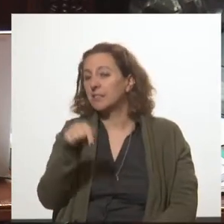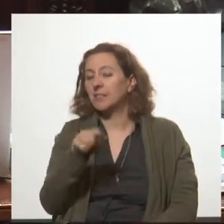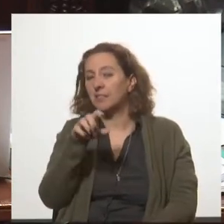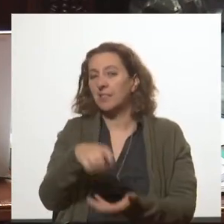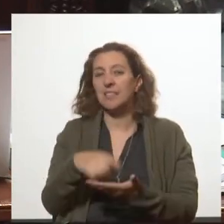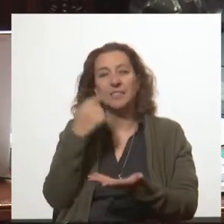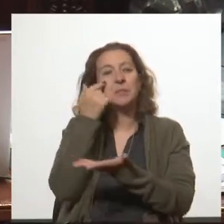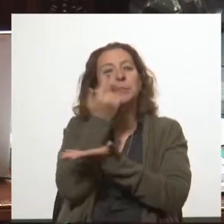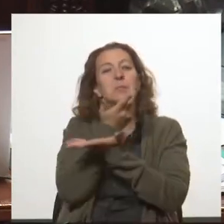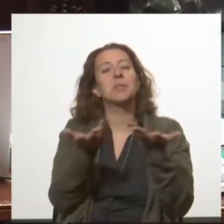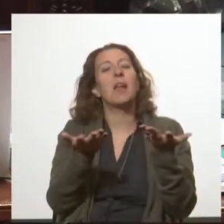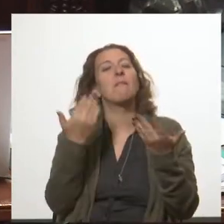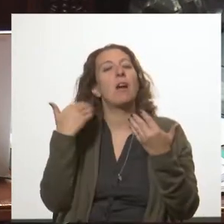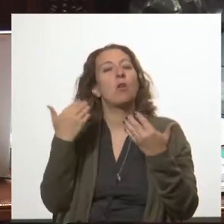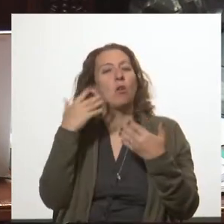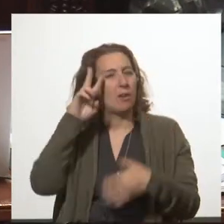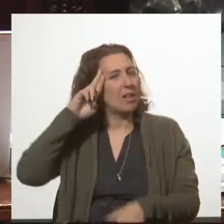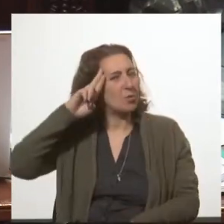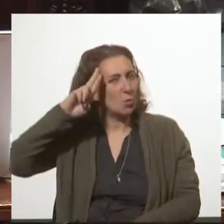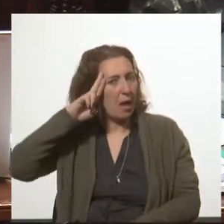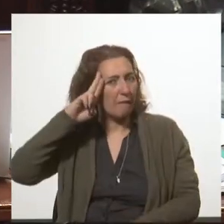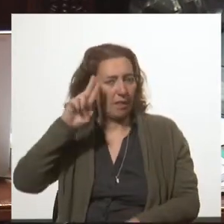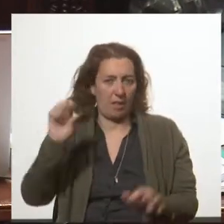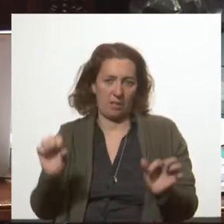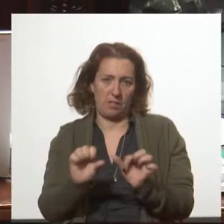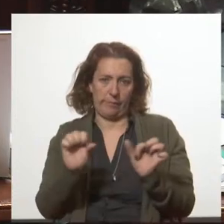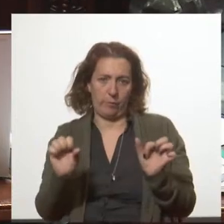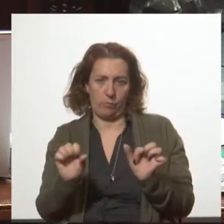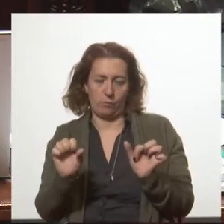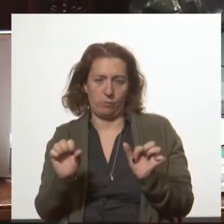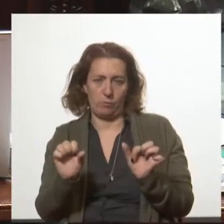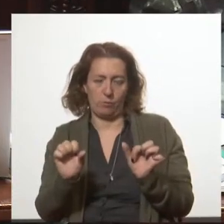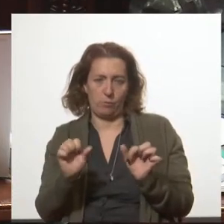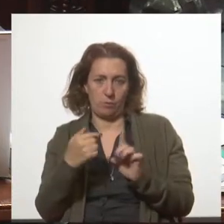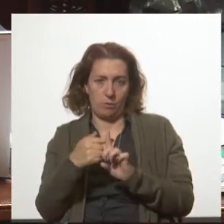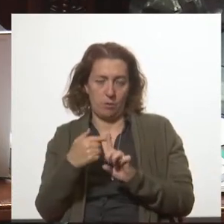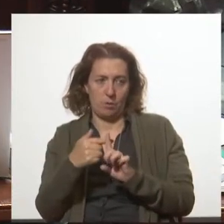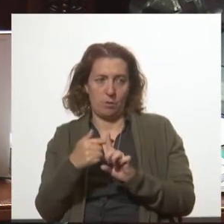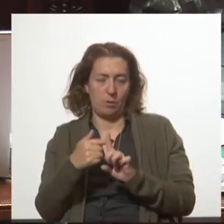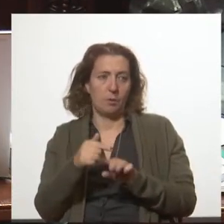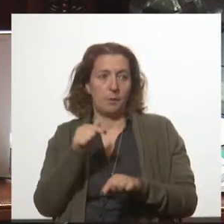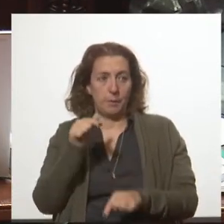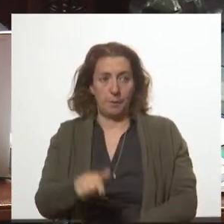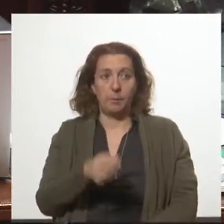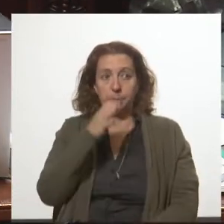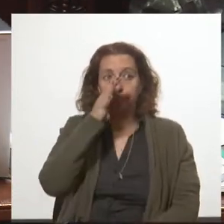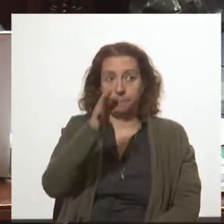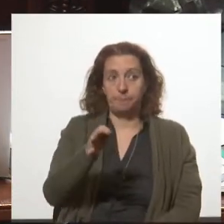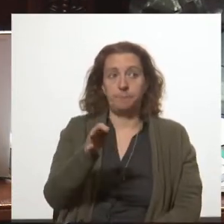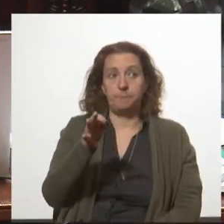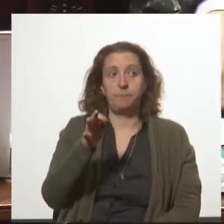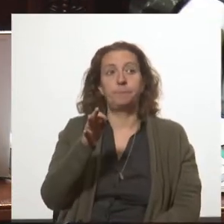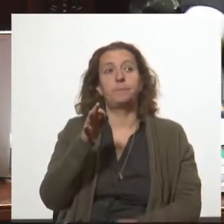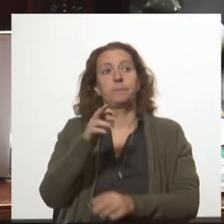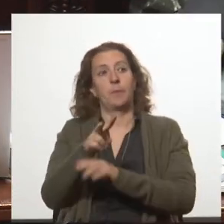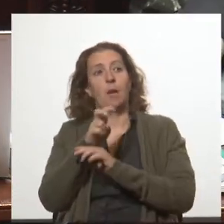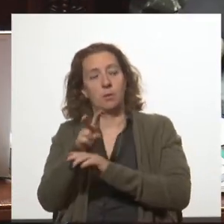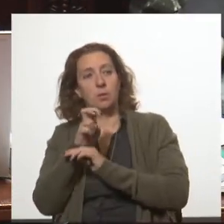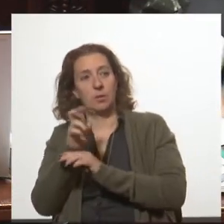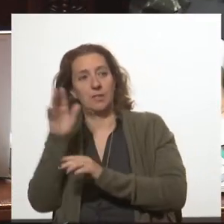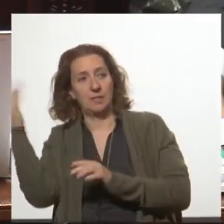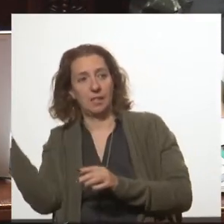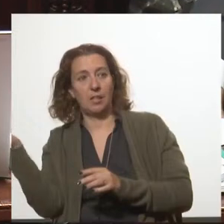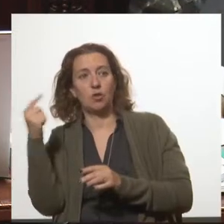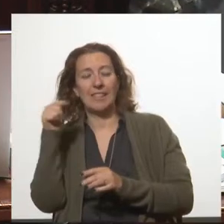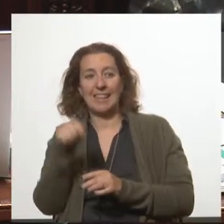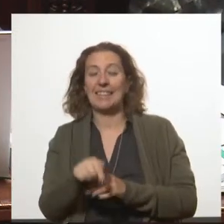del activo y aquí lo que dicen los auditores externos en particular es que este activo